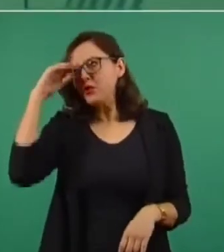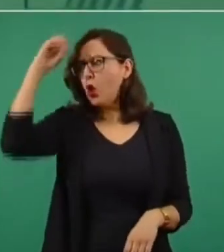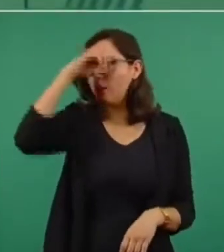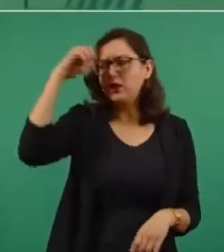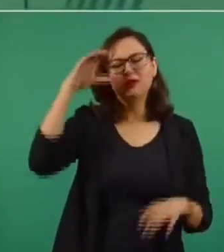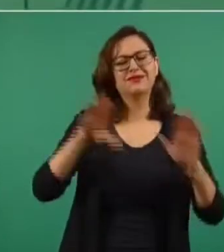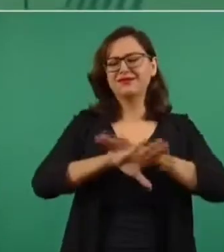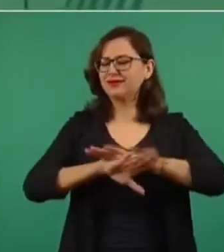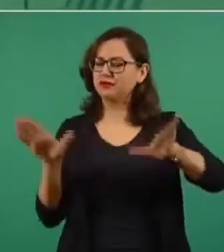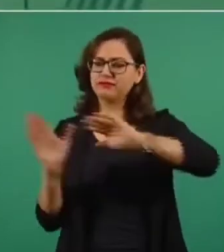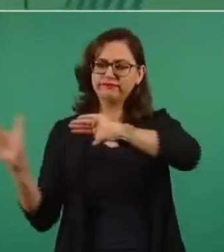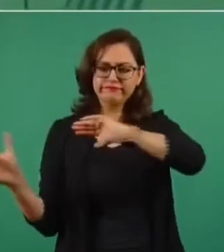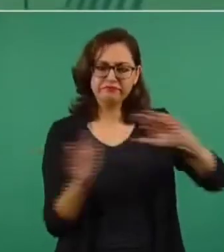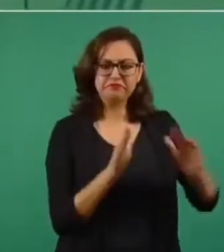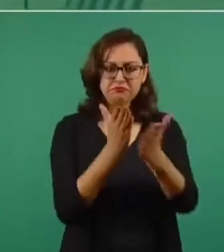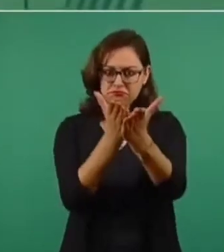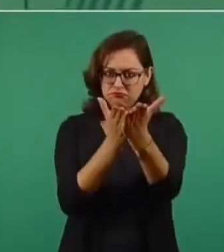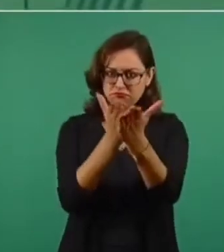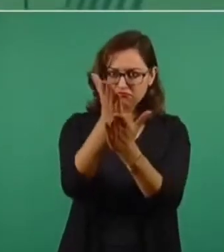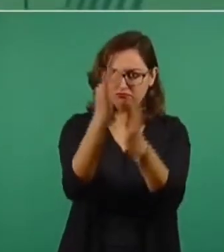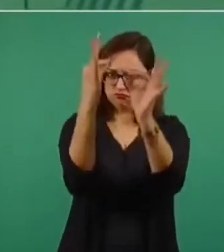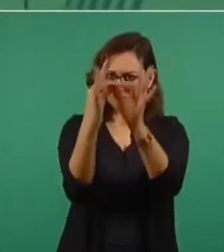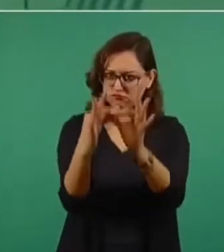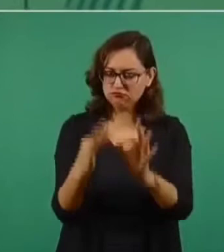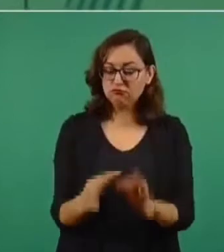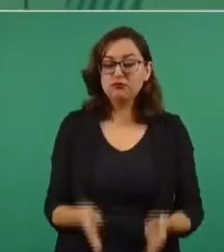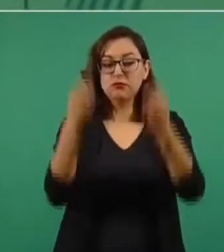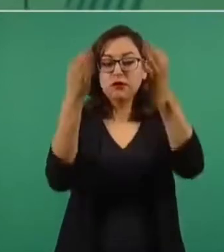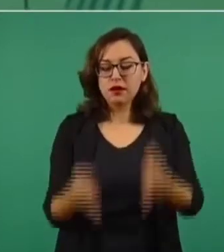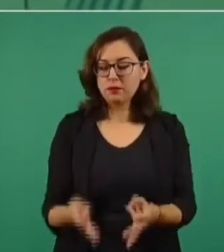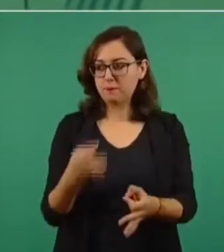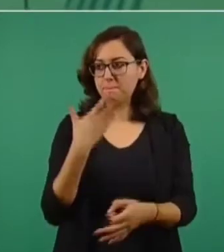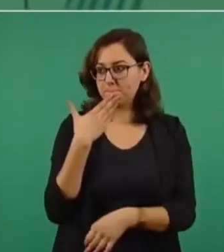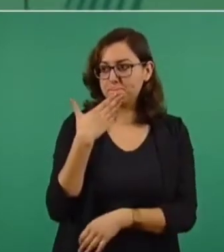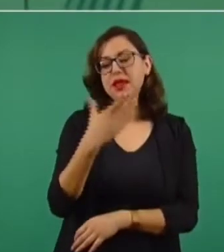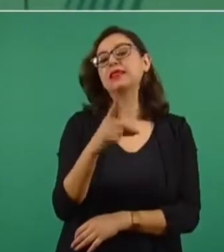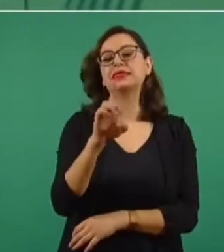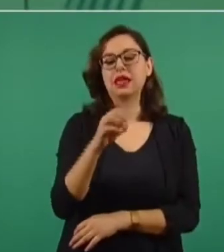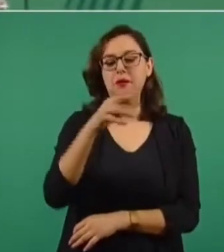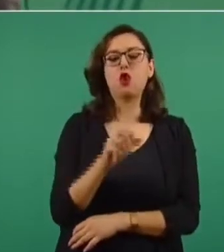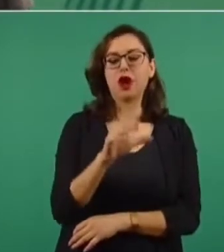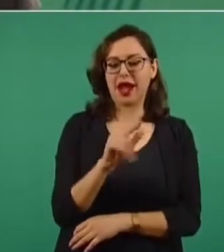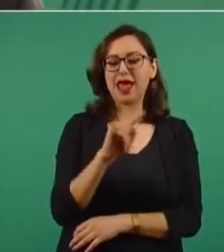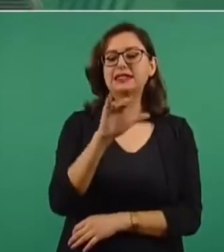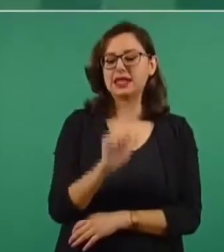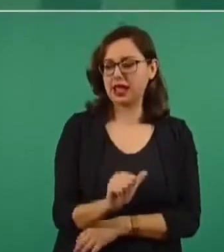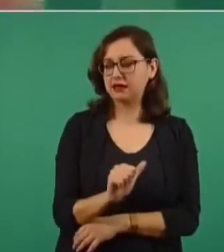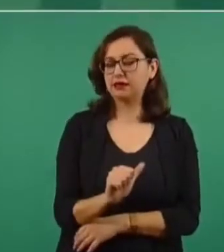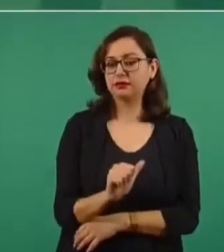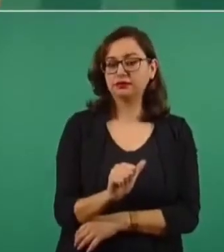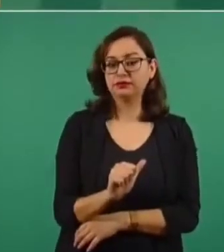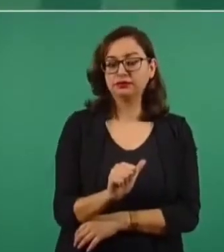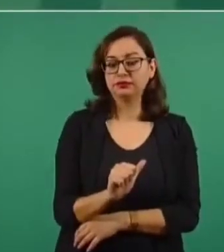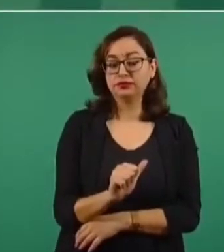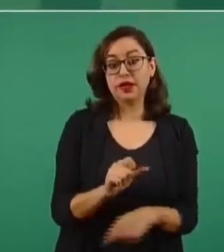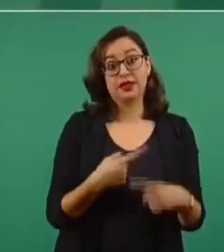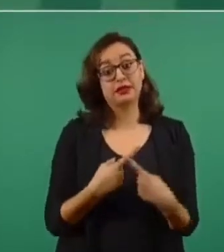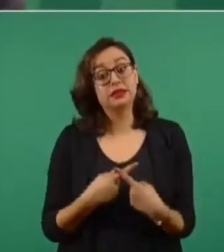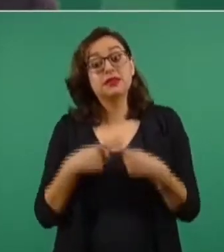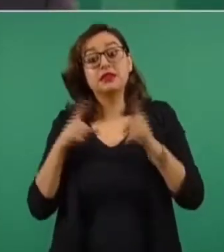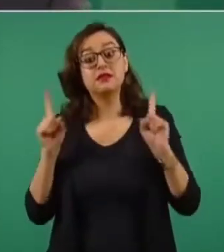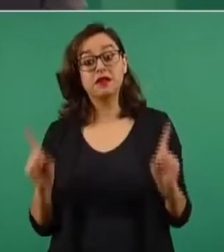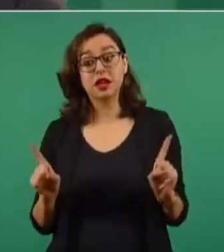rectitud. No es un demócrata, como ha sucedido en México, el que dice: